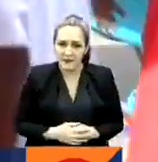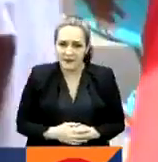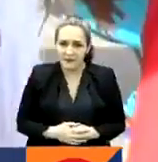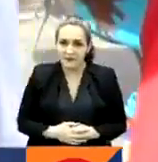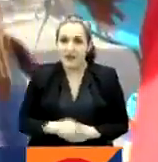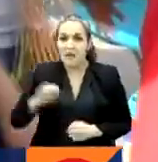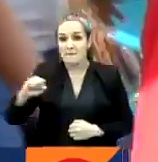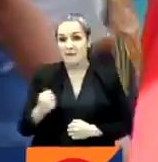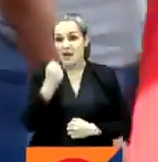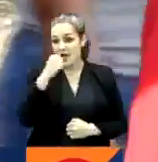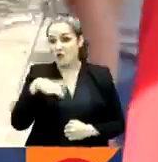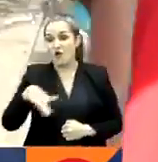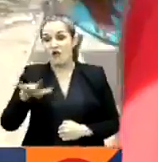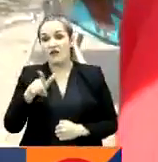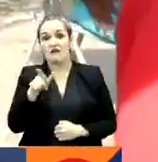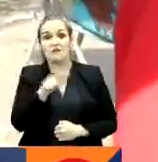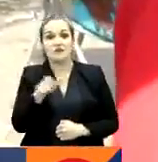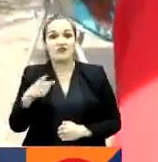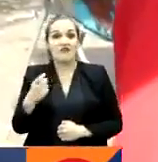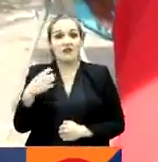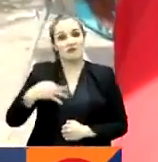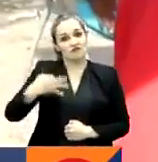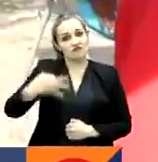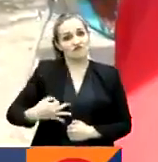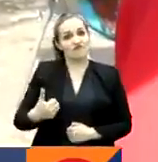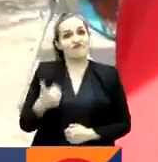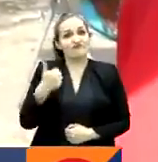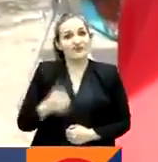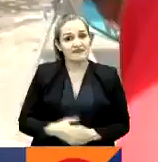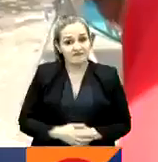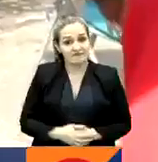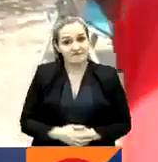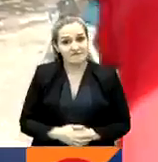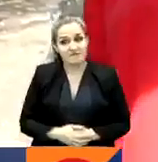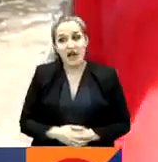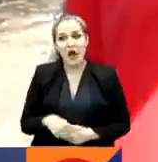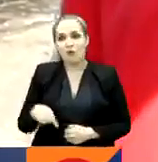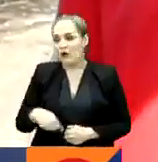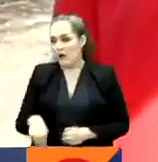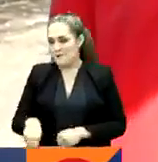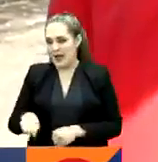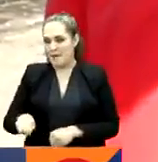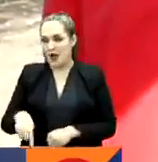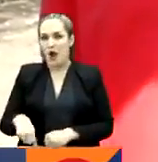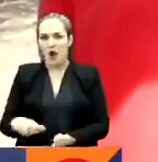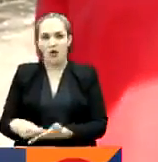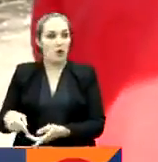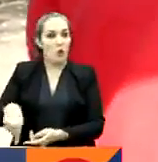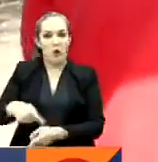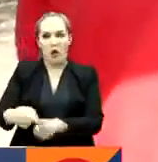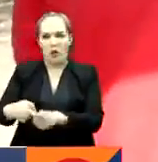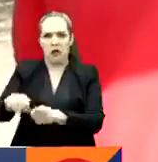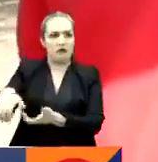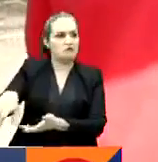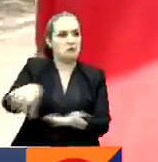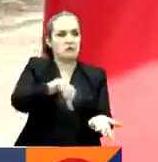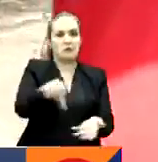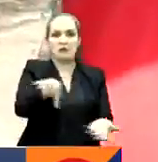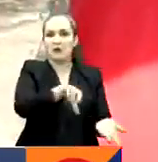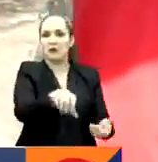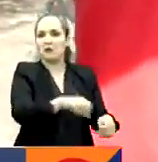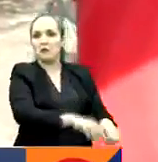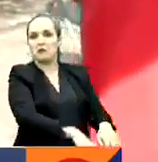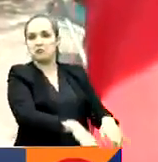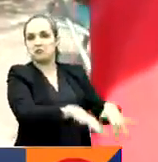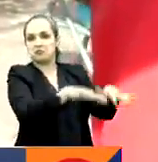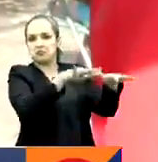de civismo, la gente manda a los locos a botar la basura. Y pues ellos la botan ahí